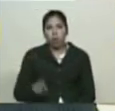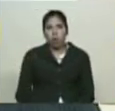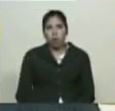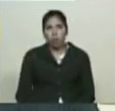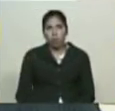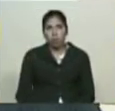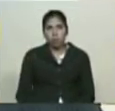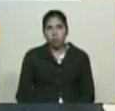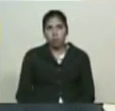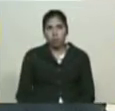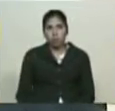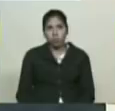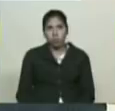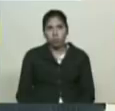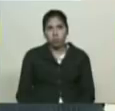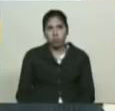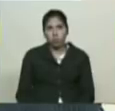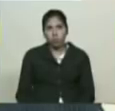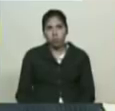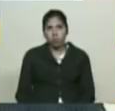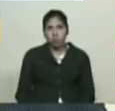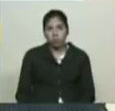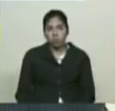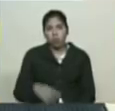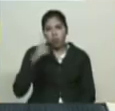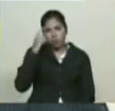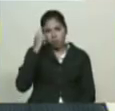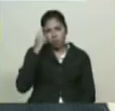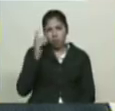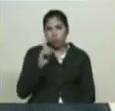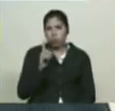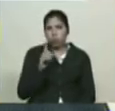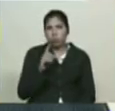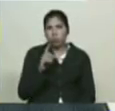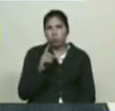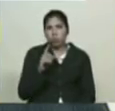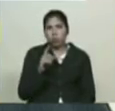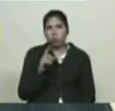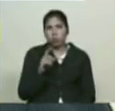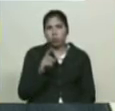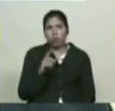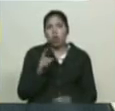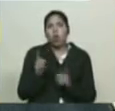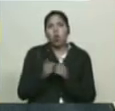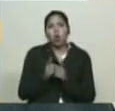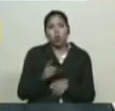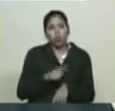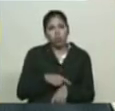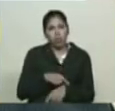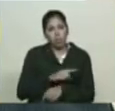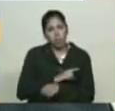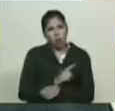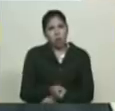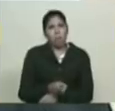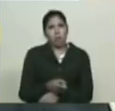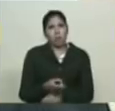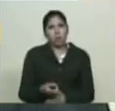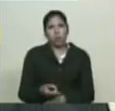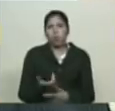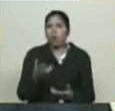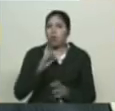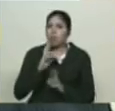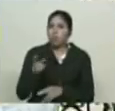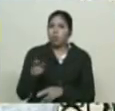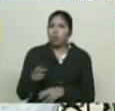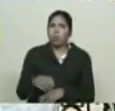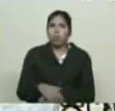es la que ellos pues tienen estimado, porque aseguran que es un poco corto tiempo para realizarla y concretarla. ¿Cuál es esa respuesta